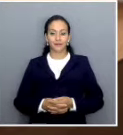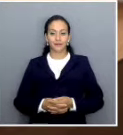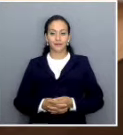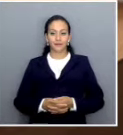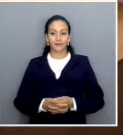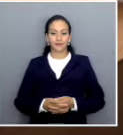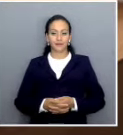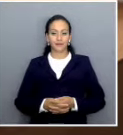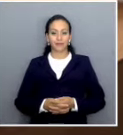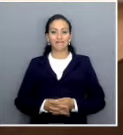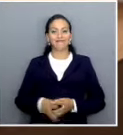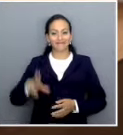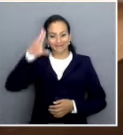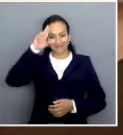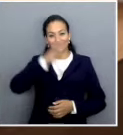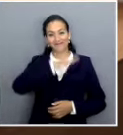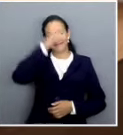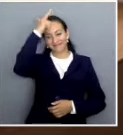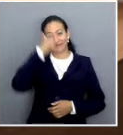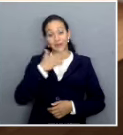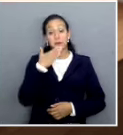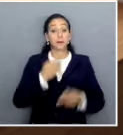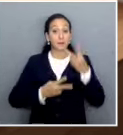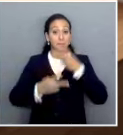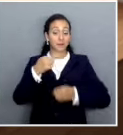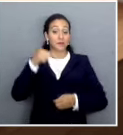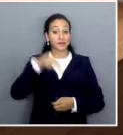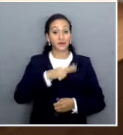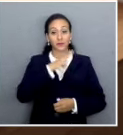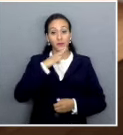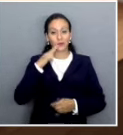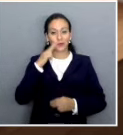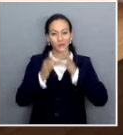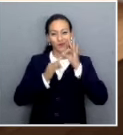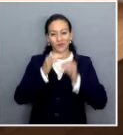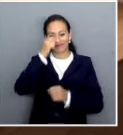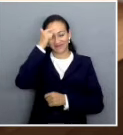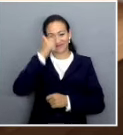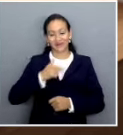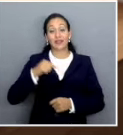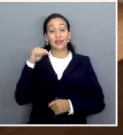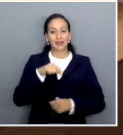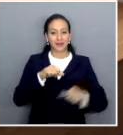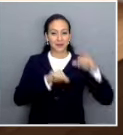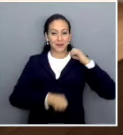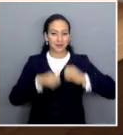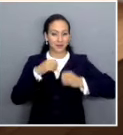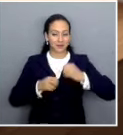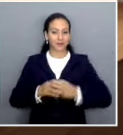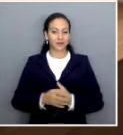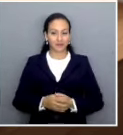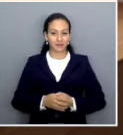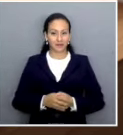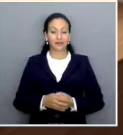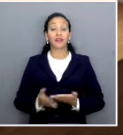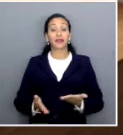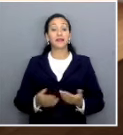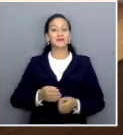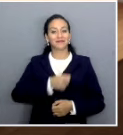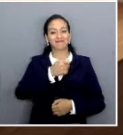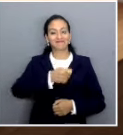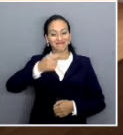buenas noches, bienvenidas, bienvenidos al noticiario nocturno del Poder Judicial de la Federación. Me da mucho gusto saludarlos